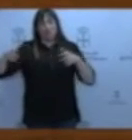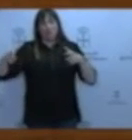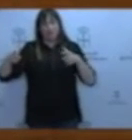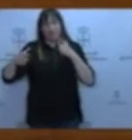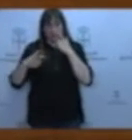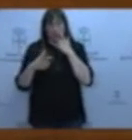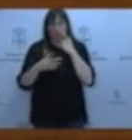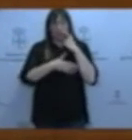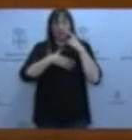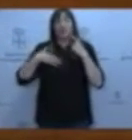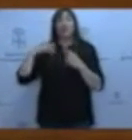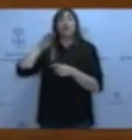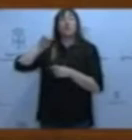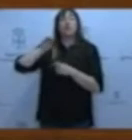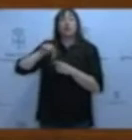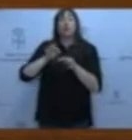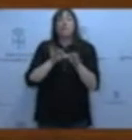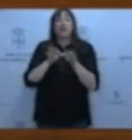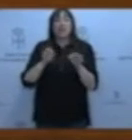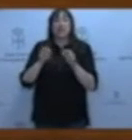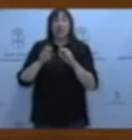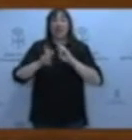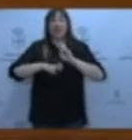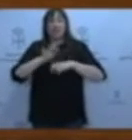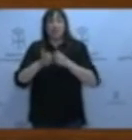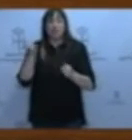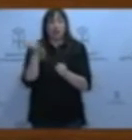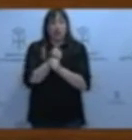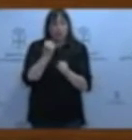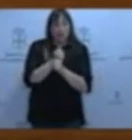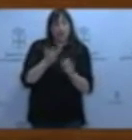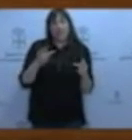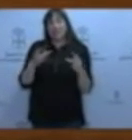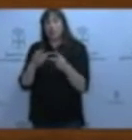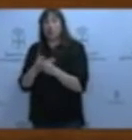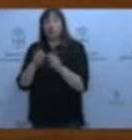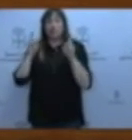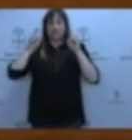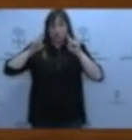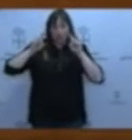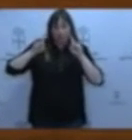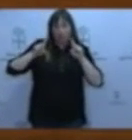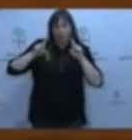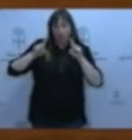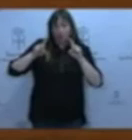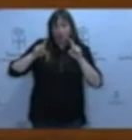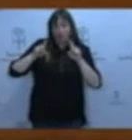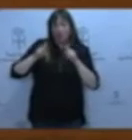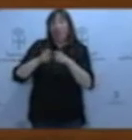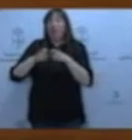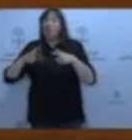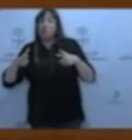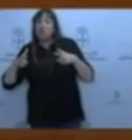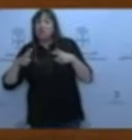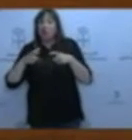Le quería preguntar, medidas como la reforma laboral, como los recortes en sanidad y educación, como un salario mínimo de miseria, ¿considera que aumentan o